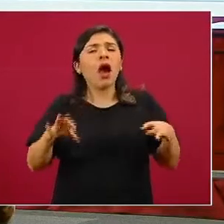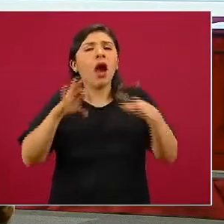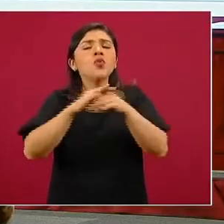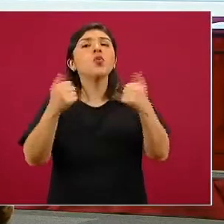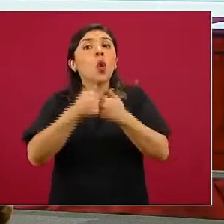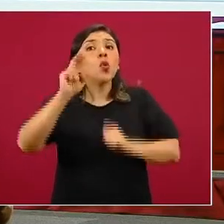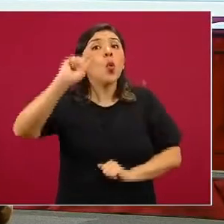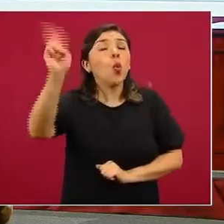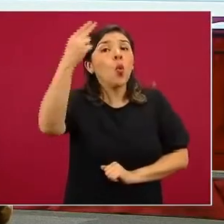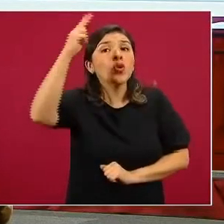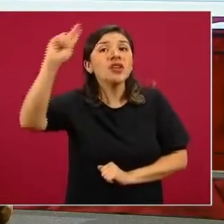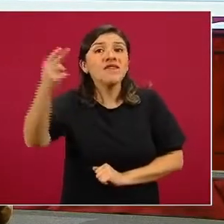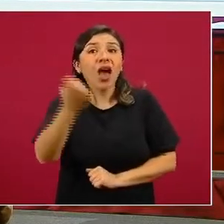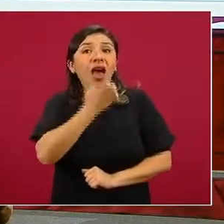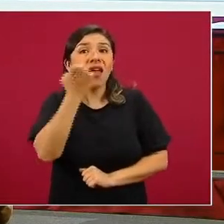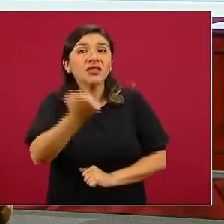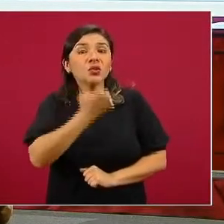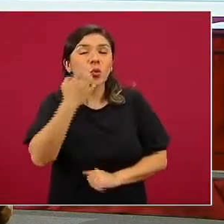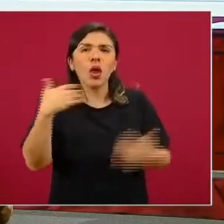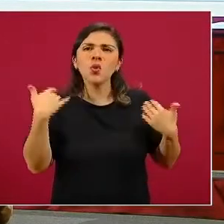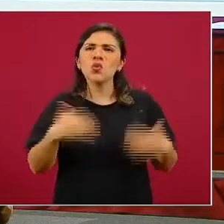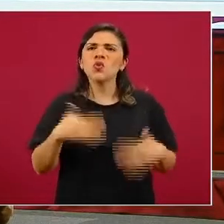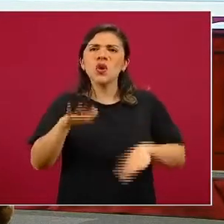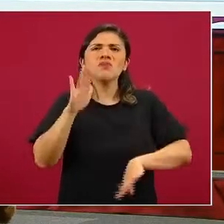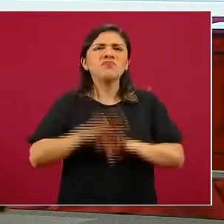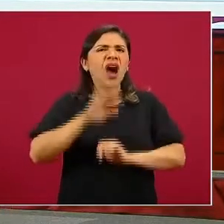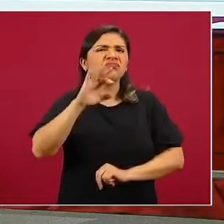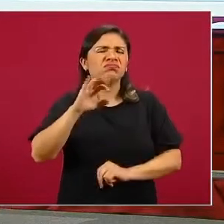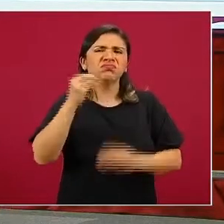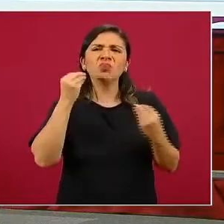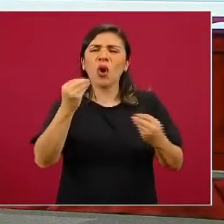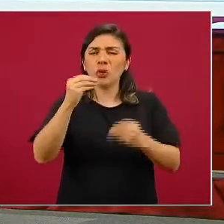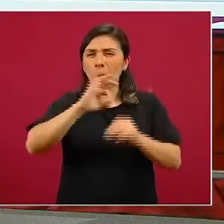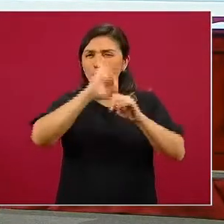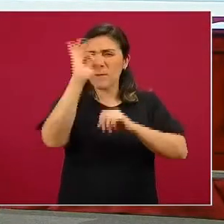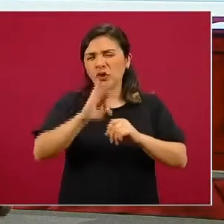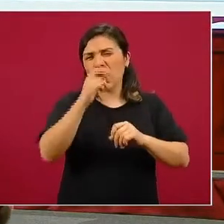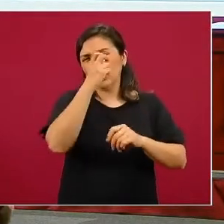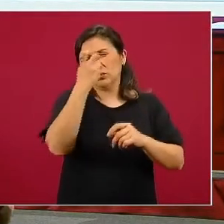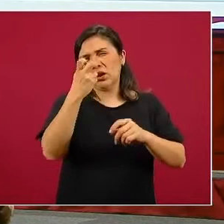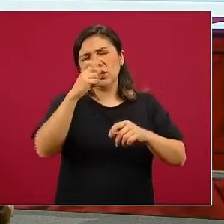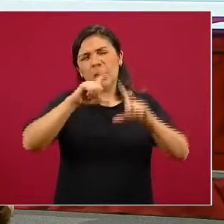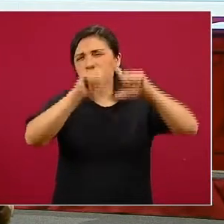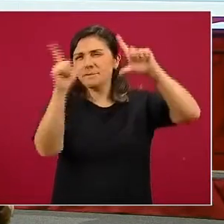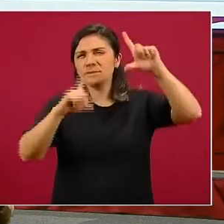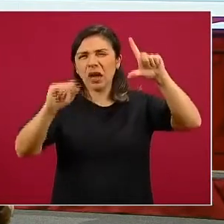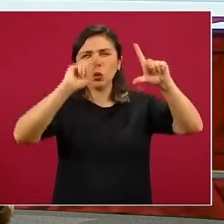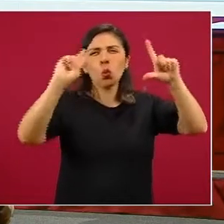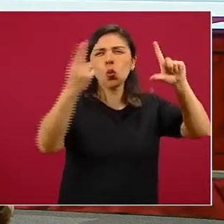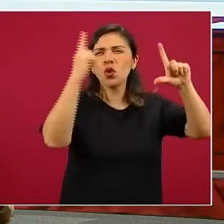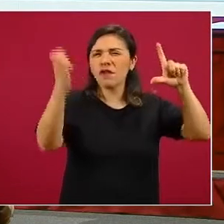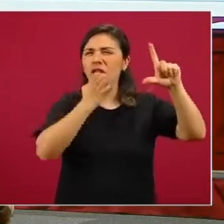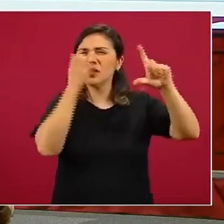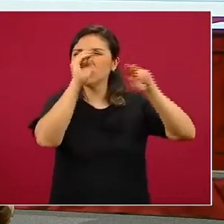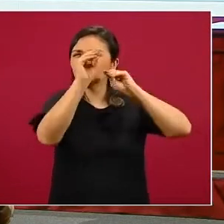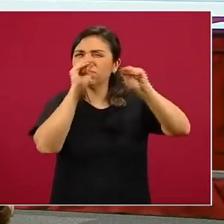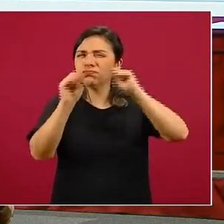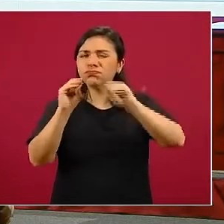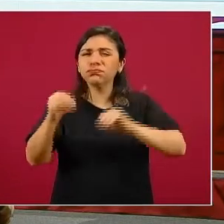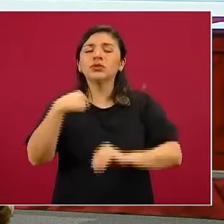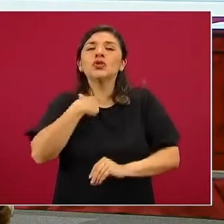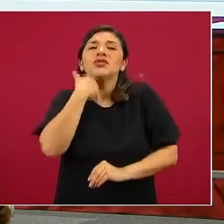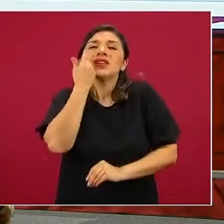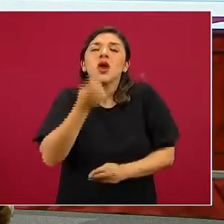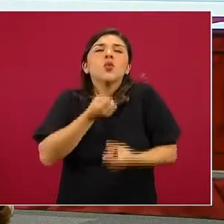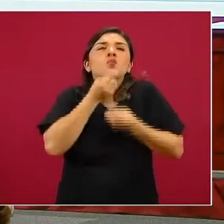las universidades, un gran porcentaje de universidades del país, que es donde efectivamente tenemos que sembrar